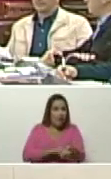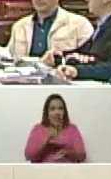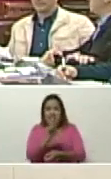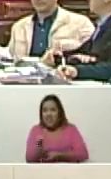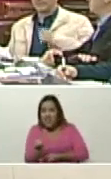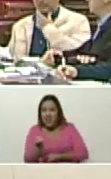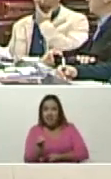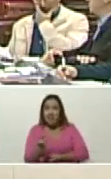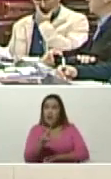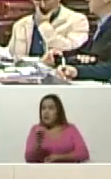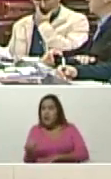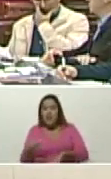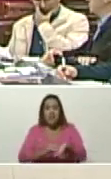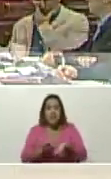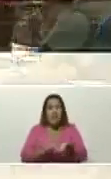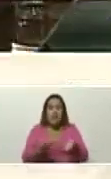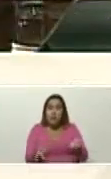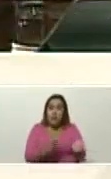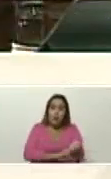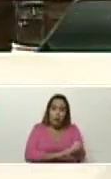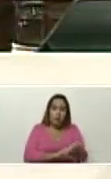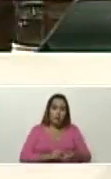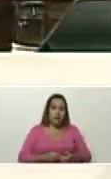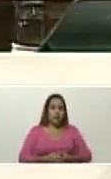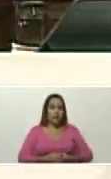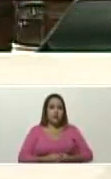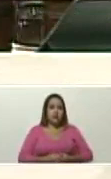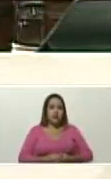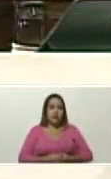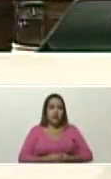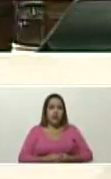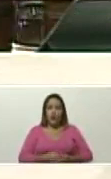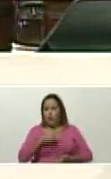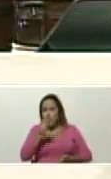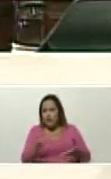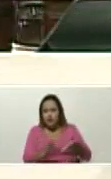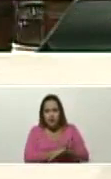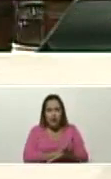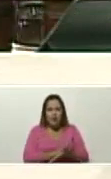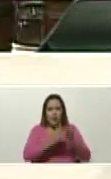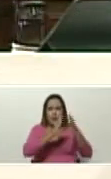peor. El doloroso desastre de la pérdida de vidas, de pérdida de casa.